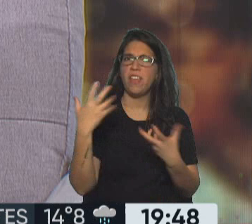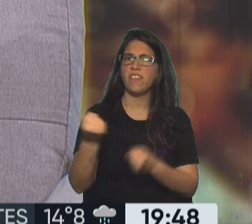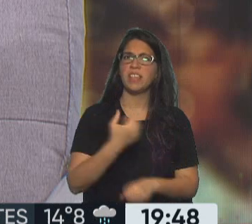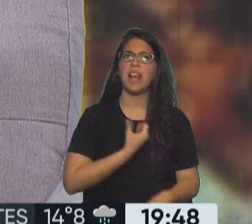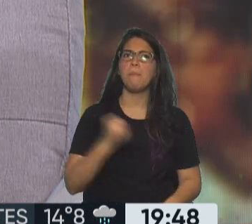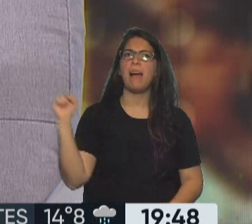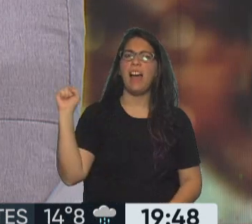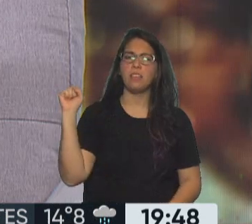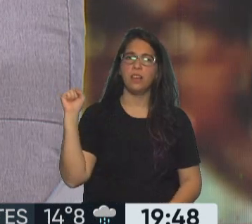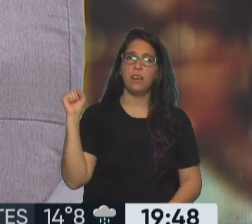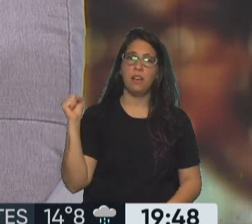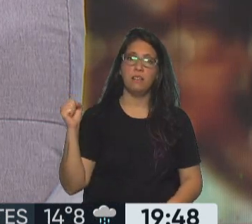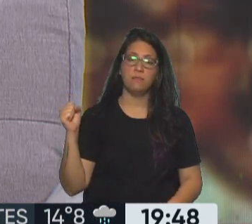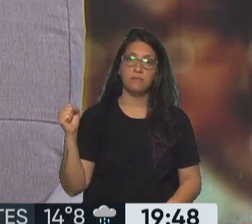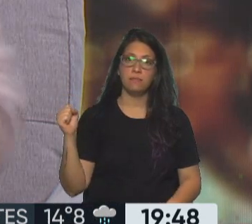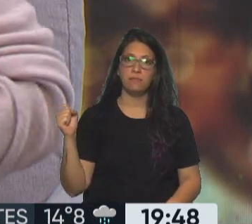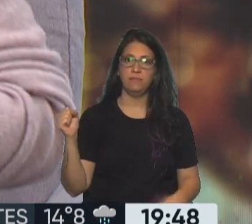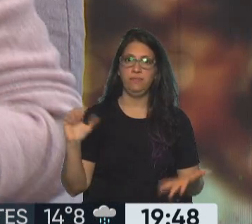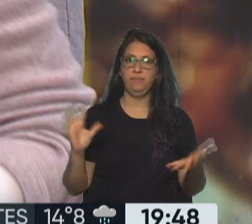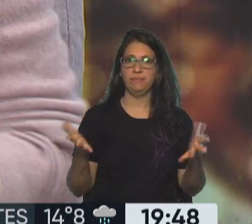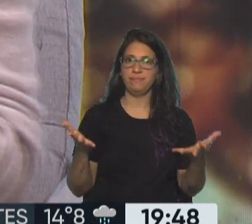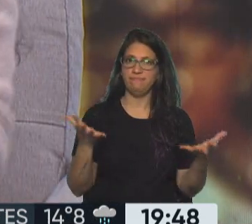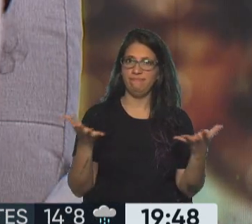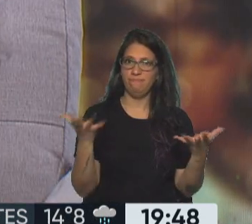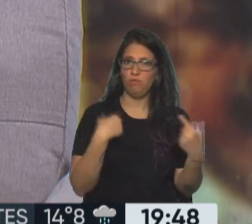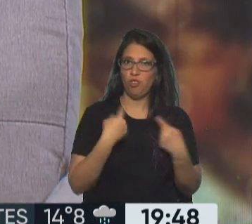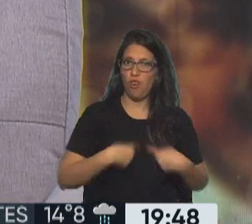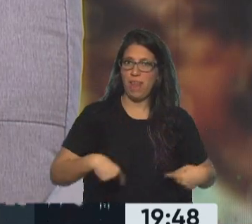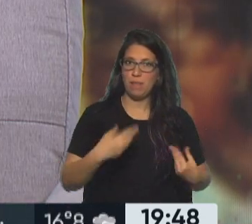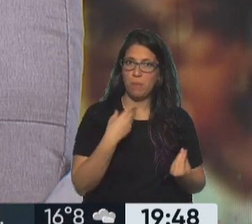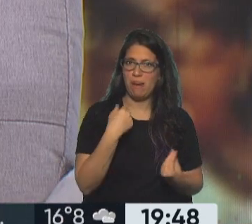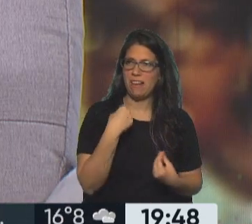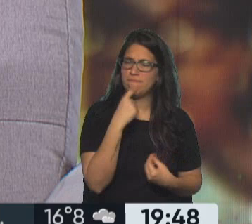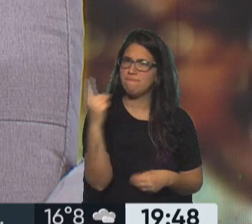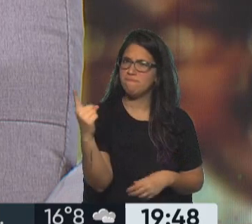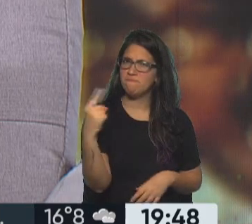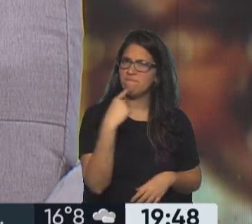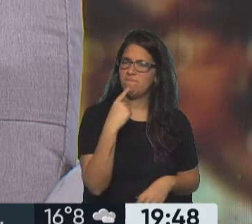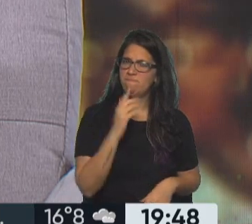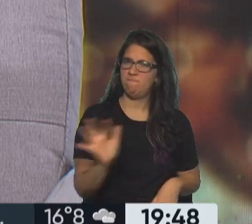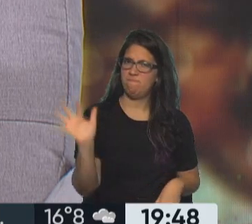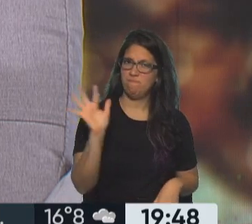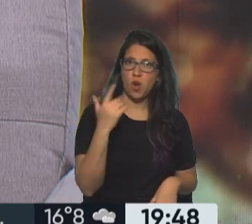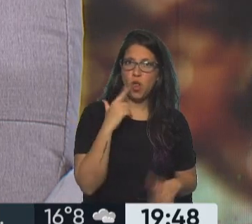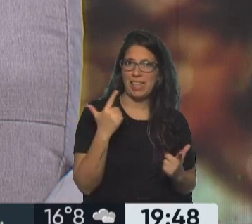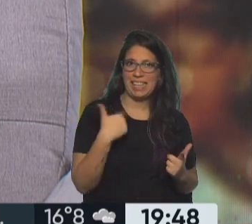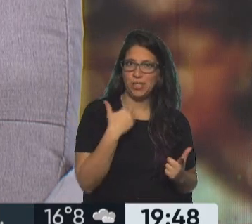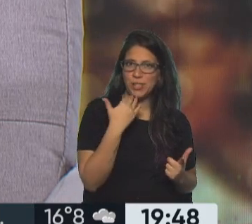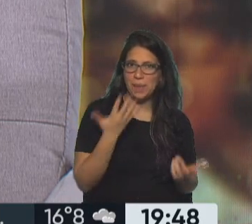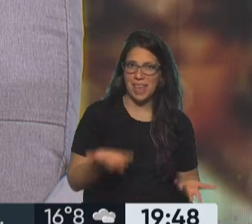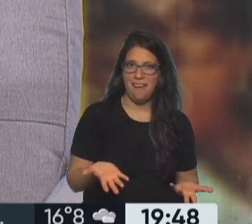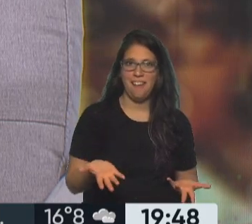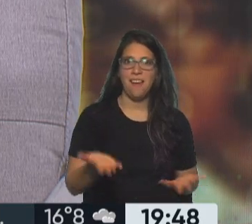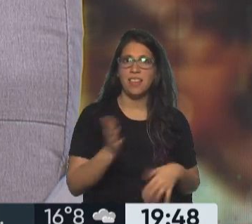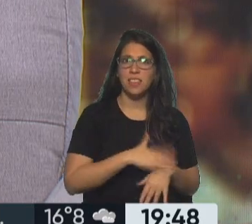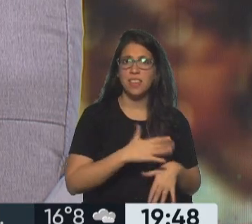patria. Bueno, sí, viste, no sí, tenía elementos como para poder cuestionar a mi papá en ese momento. Y bueno, y a medida